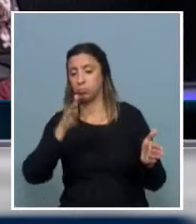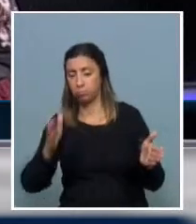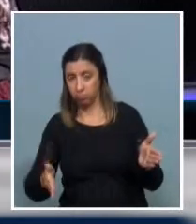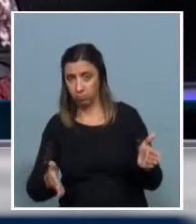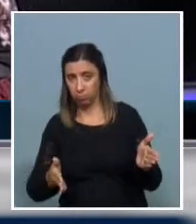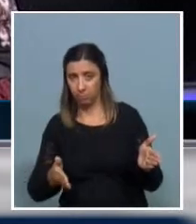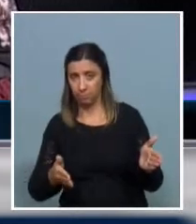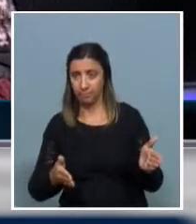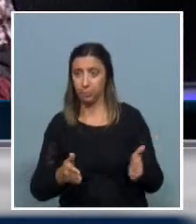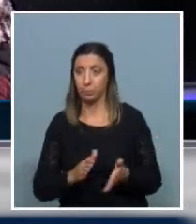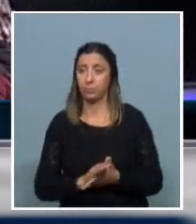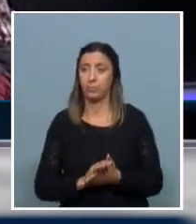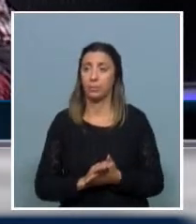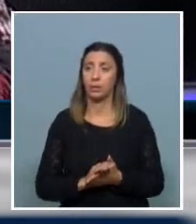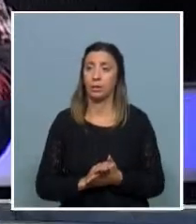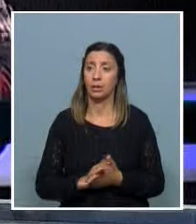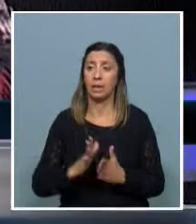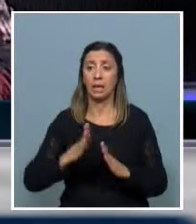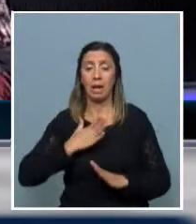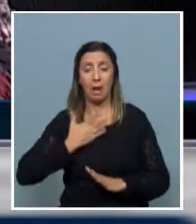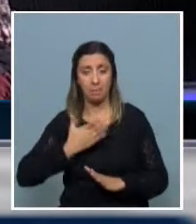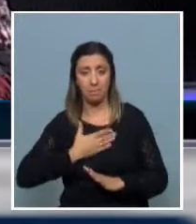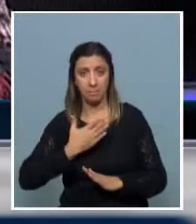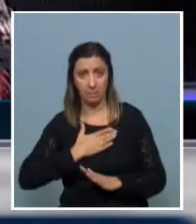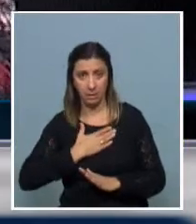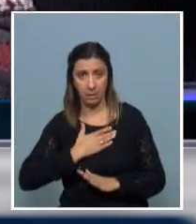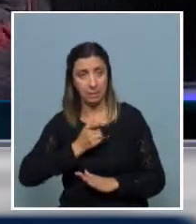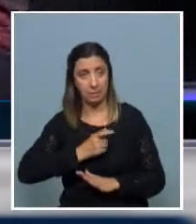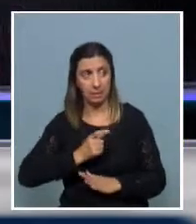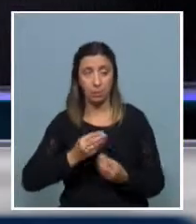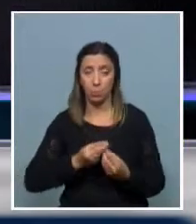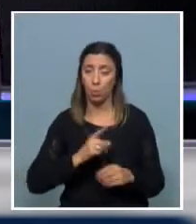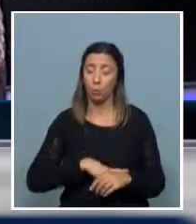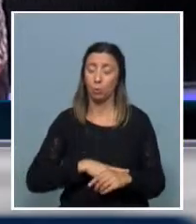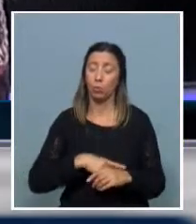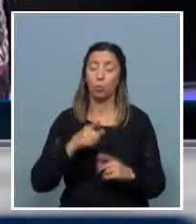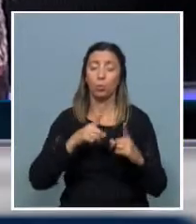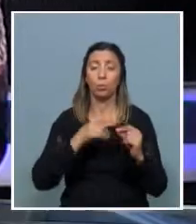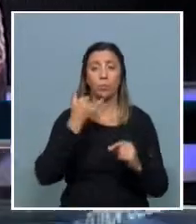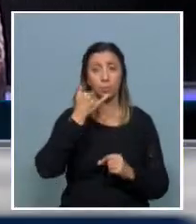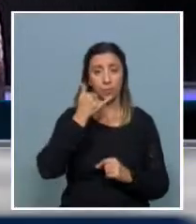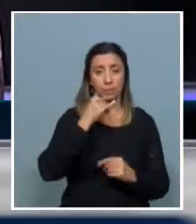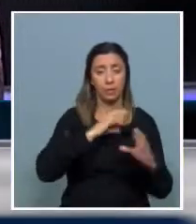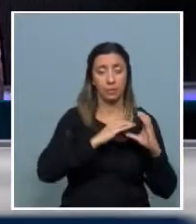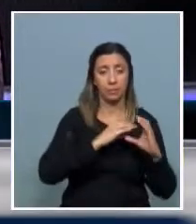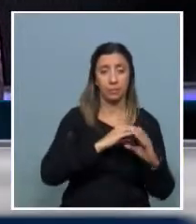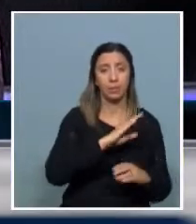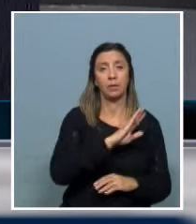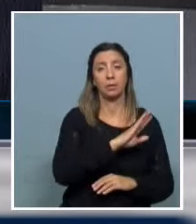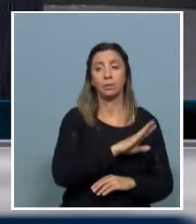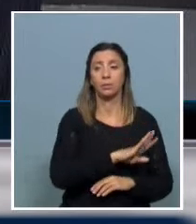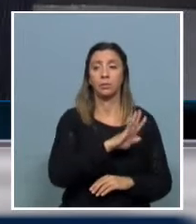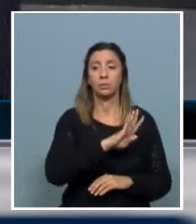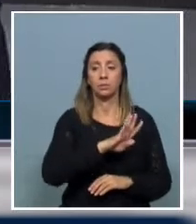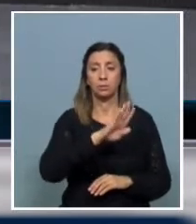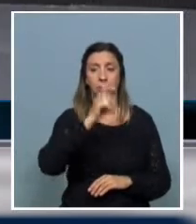que lamentablemente se generó una expectativa demasiado larga en la gente. Bien, los números de teléfono para que se comuniquen con nosotros, los ponemos en pantalla,